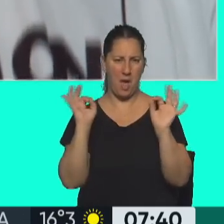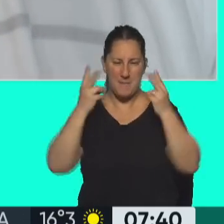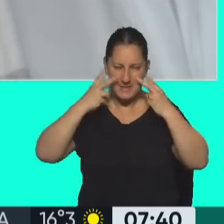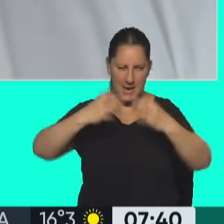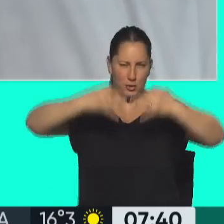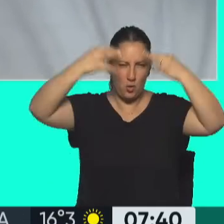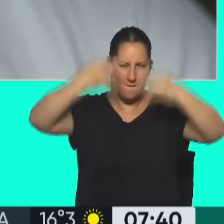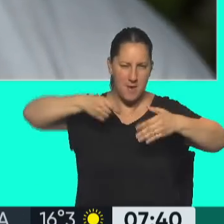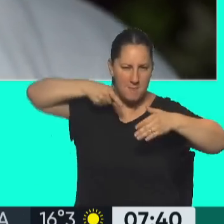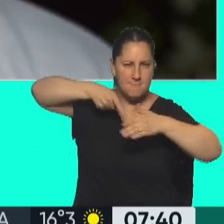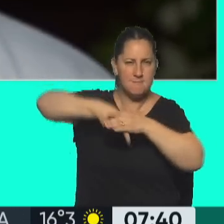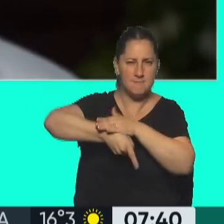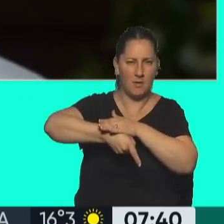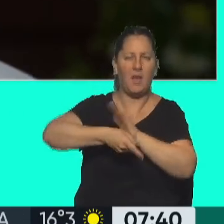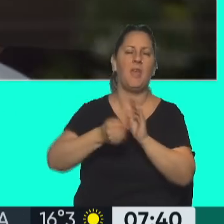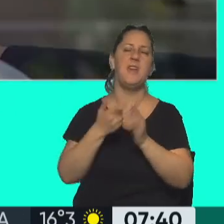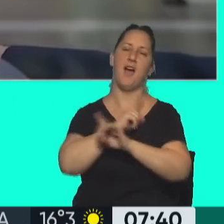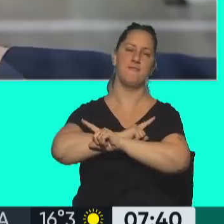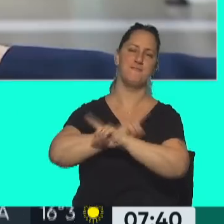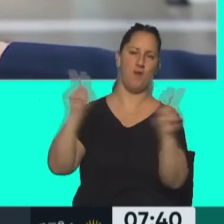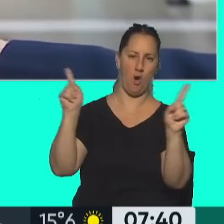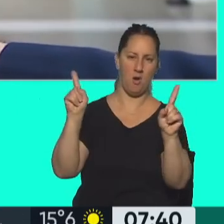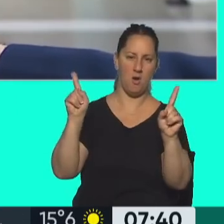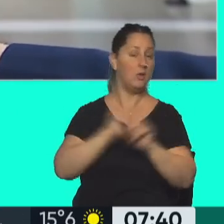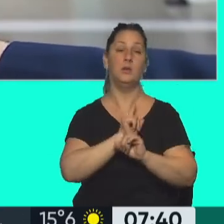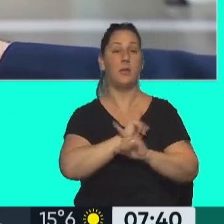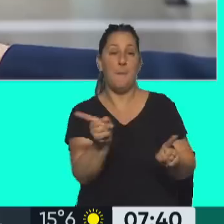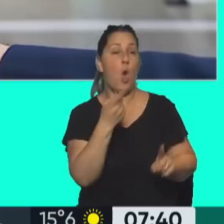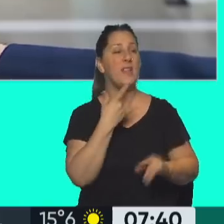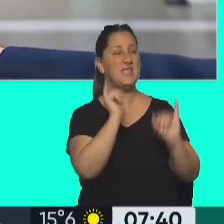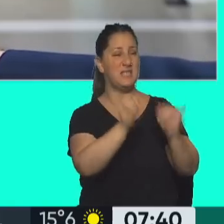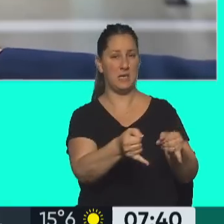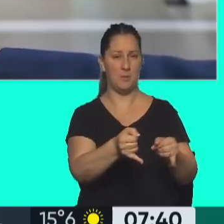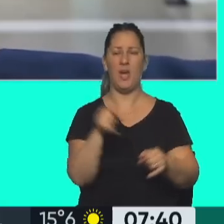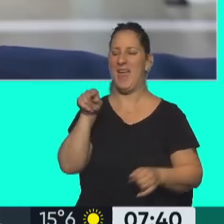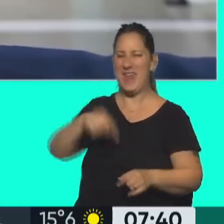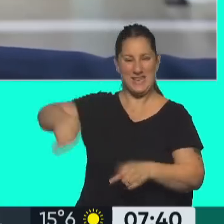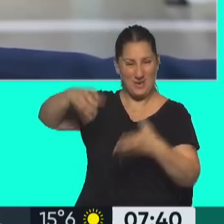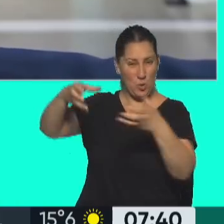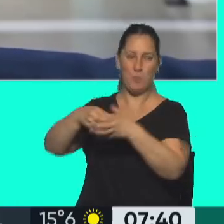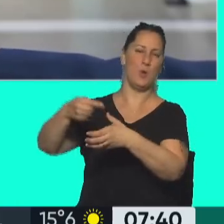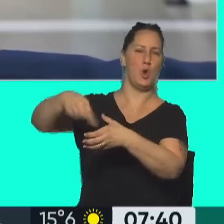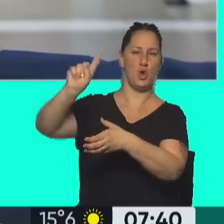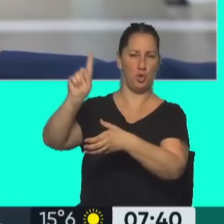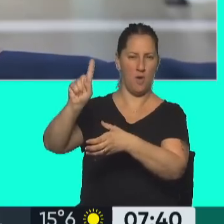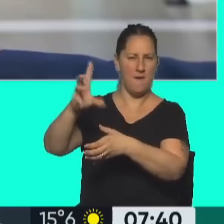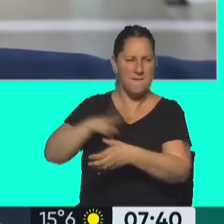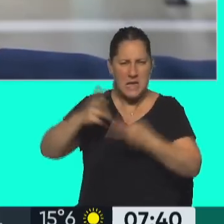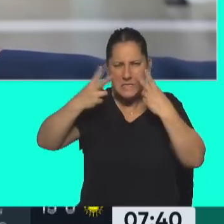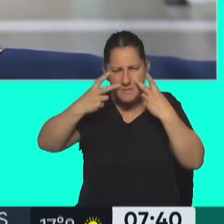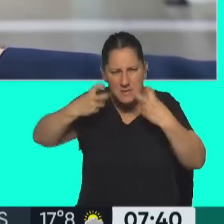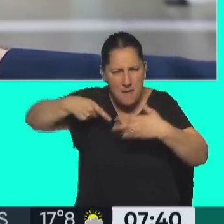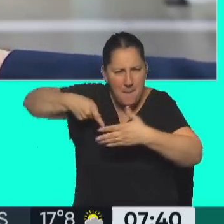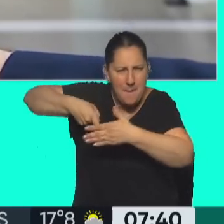exhaustiva, que permita descartarlo. Tampoco afirmarlo, pero uno no puede decir estos no son sin haber agotado esa parte